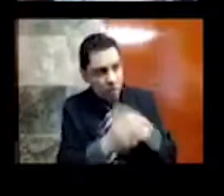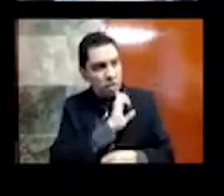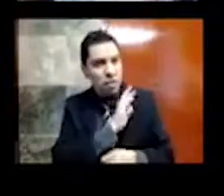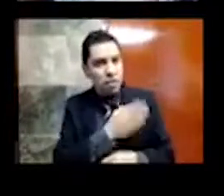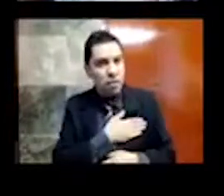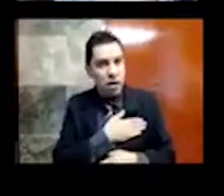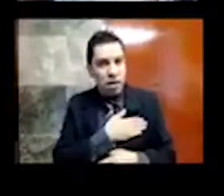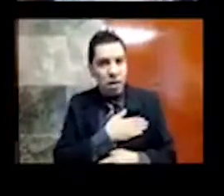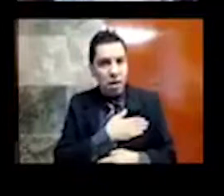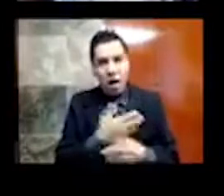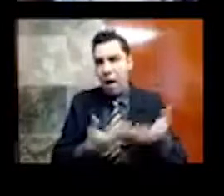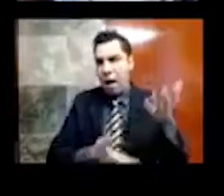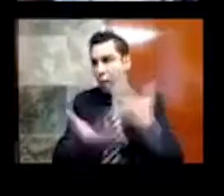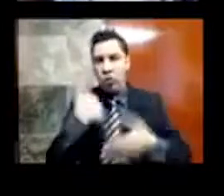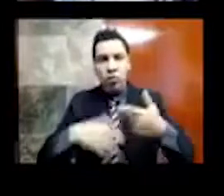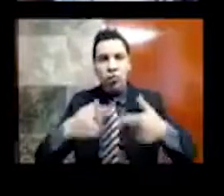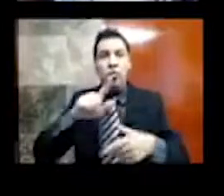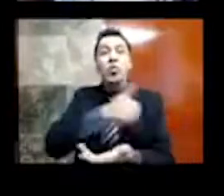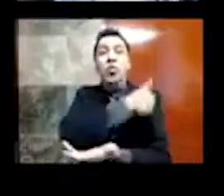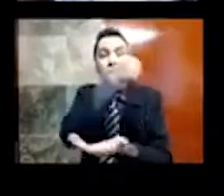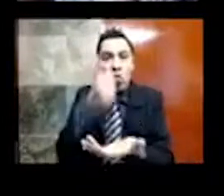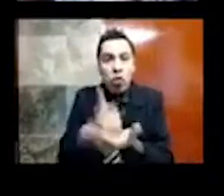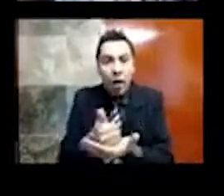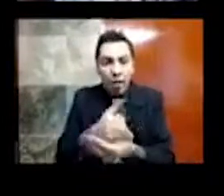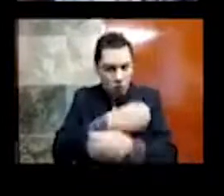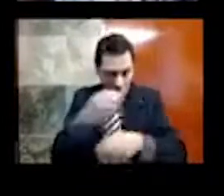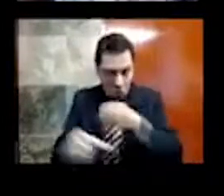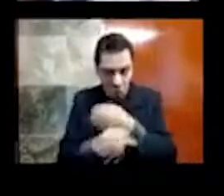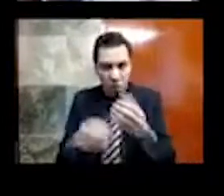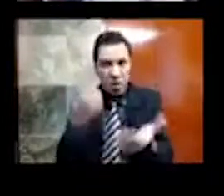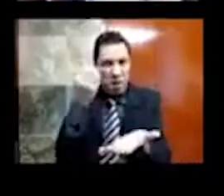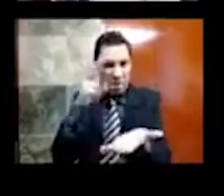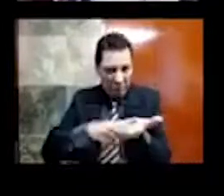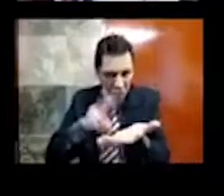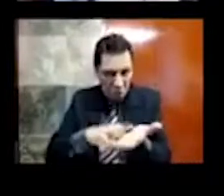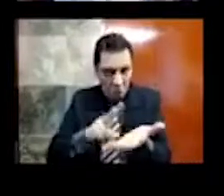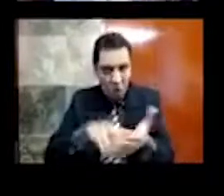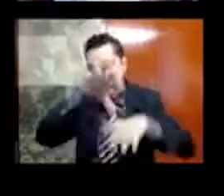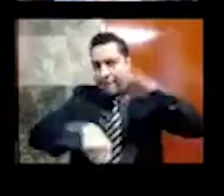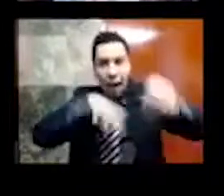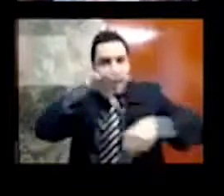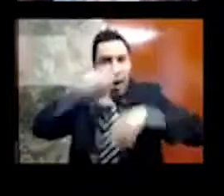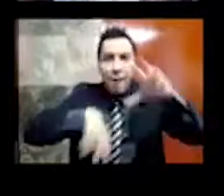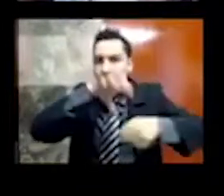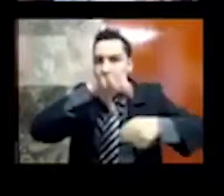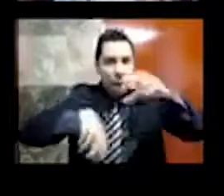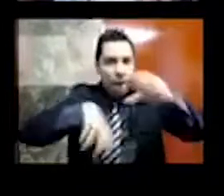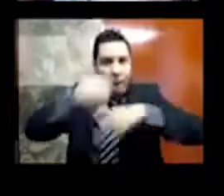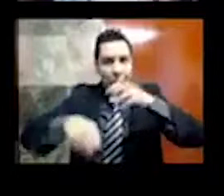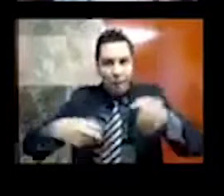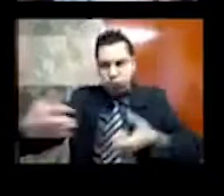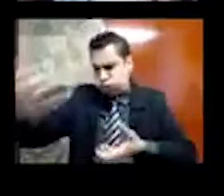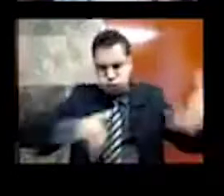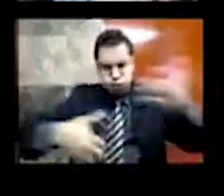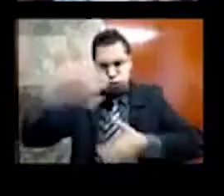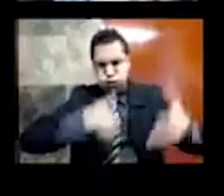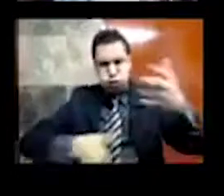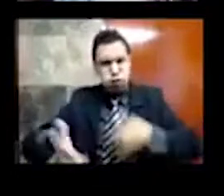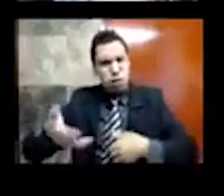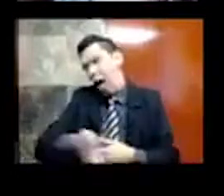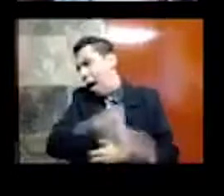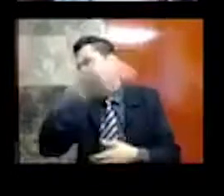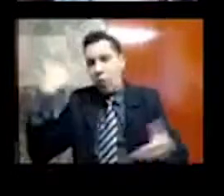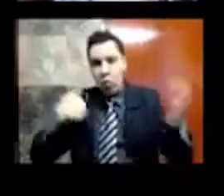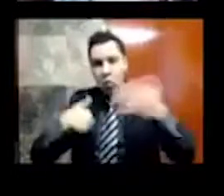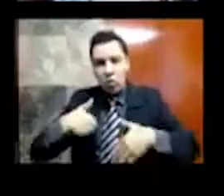cuantos hombres se encontraron. A las mujeres pues ya las usaron y las dejaron por ahí, pero a los hombres se los llevan para que